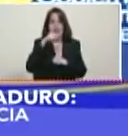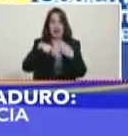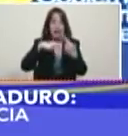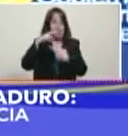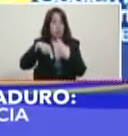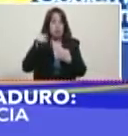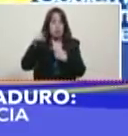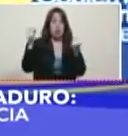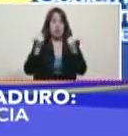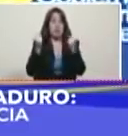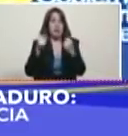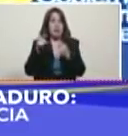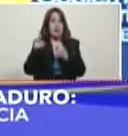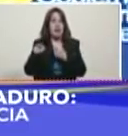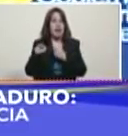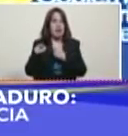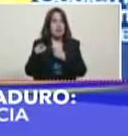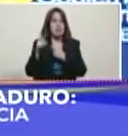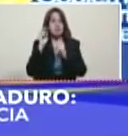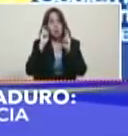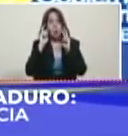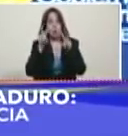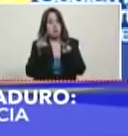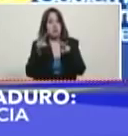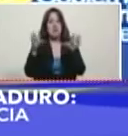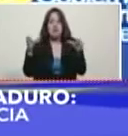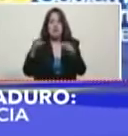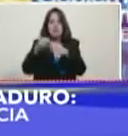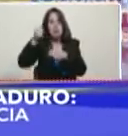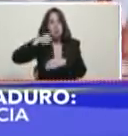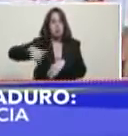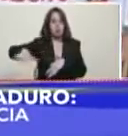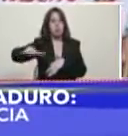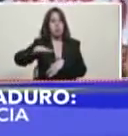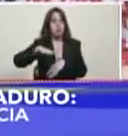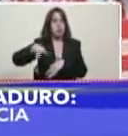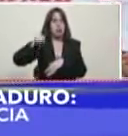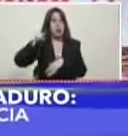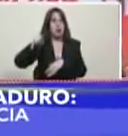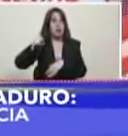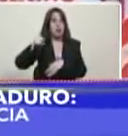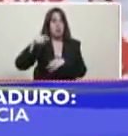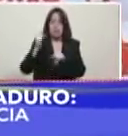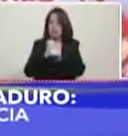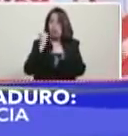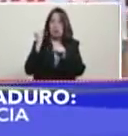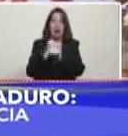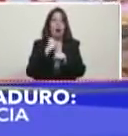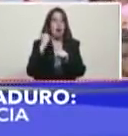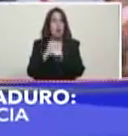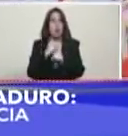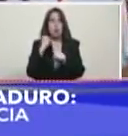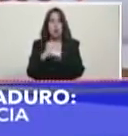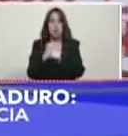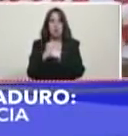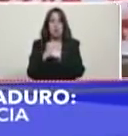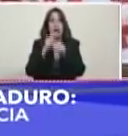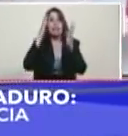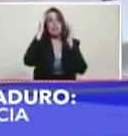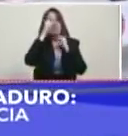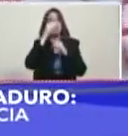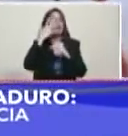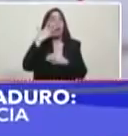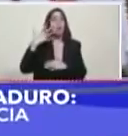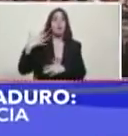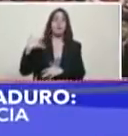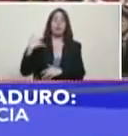revolución para Mérida, uno ve en Mérida un pueblo laborioso, atento,